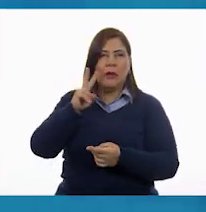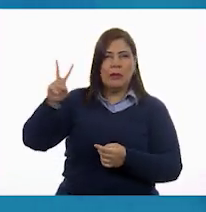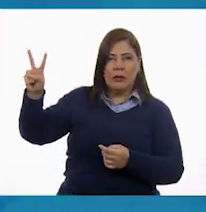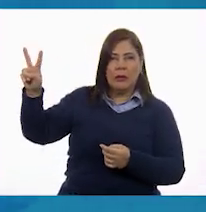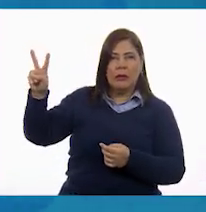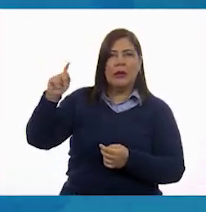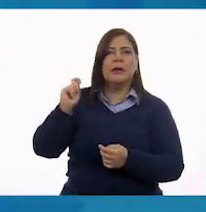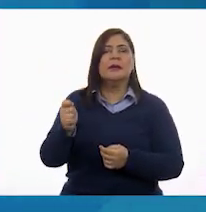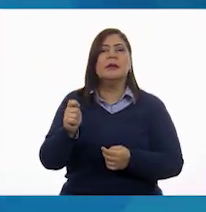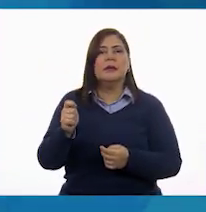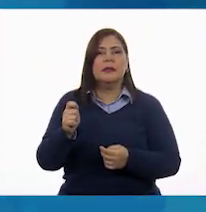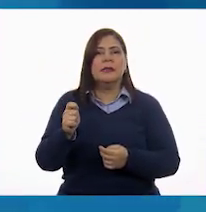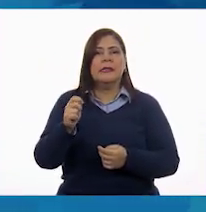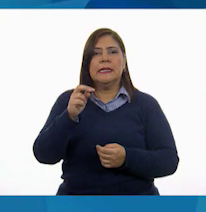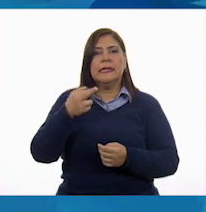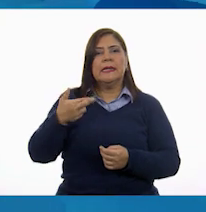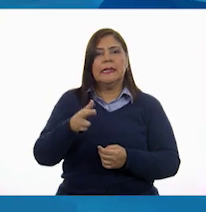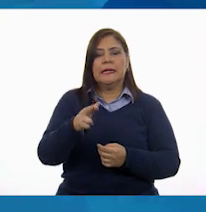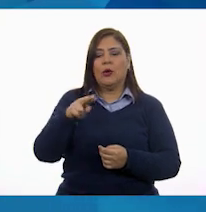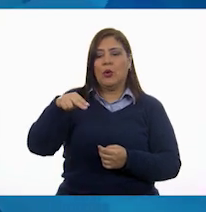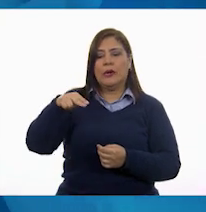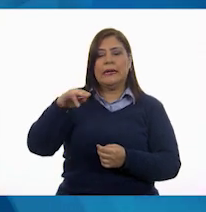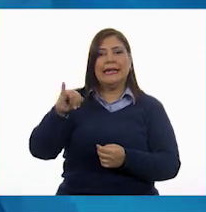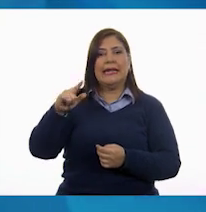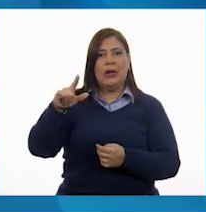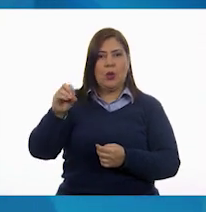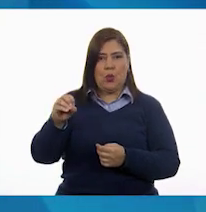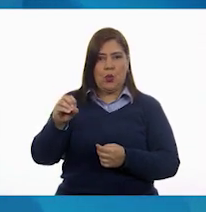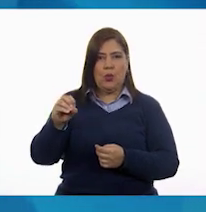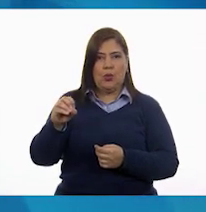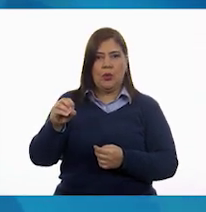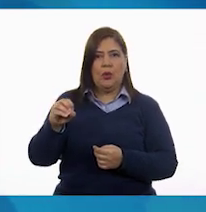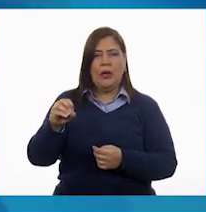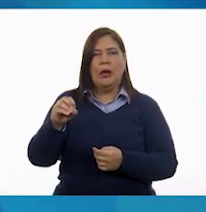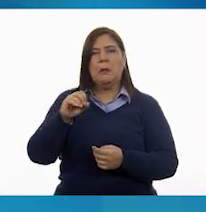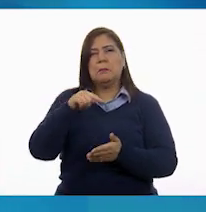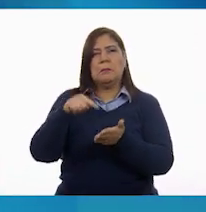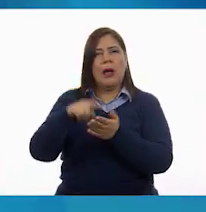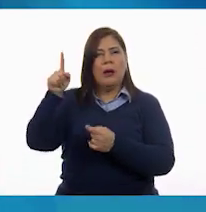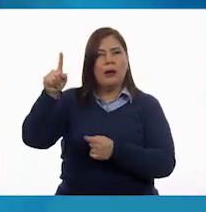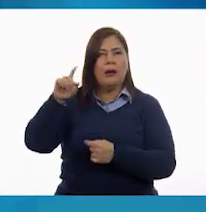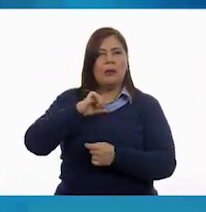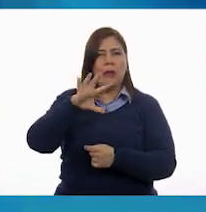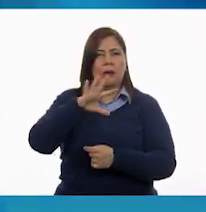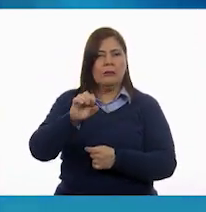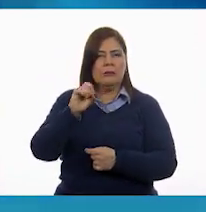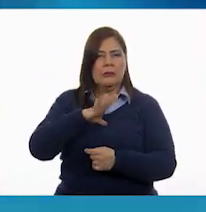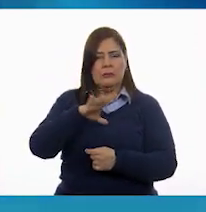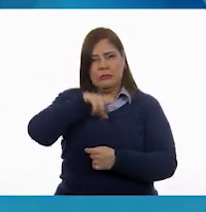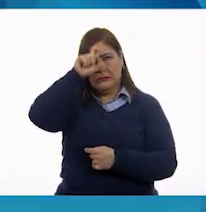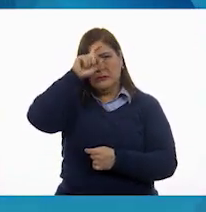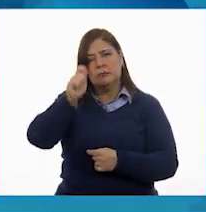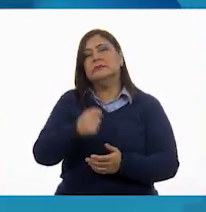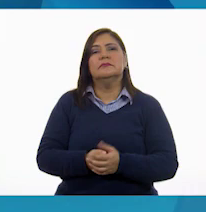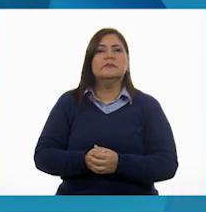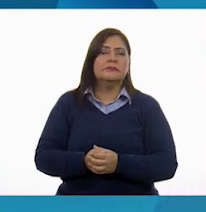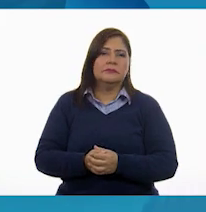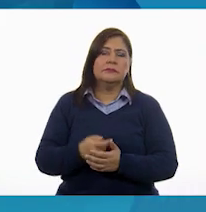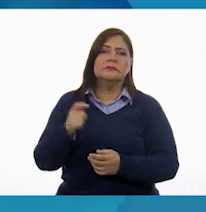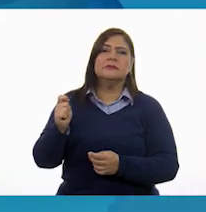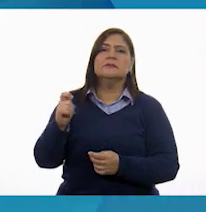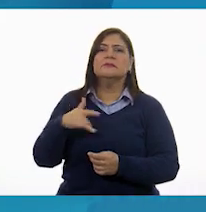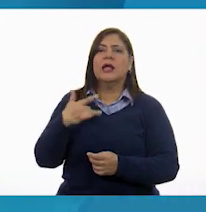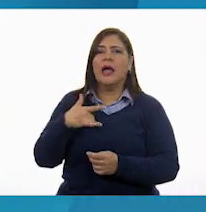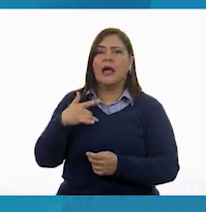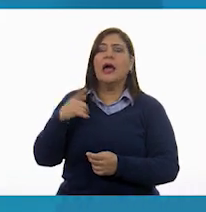aquí viendo, es el río Nilo. Observamos que ahí tenemos una imagen que nos habla de que